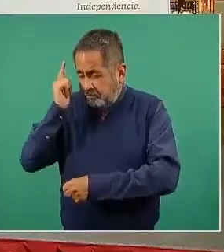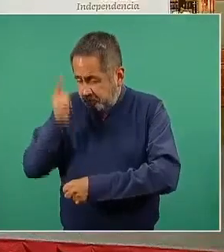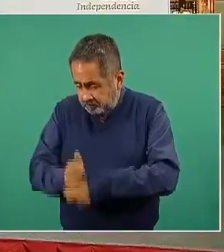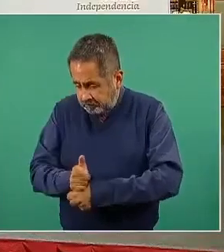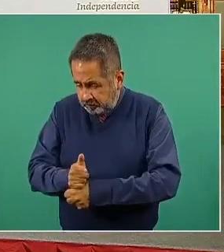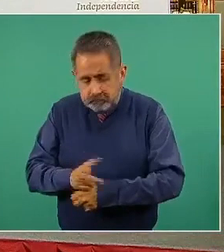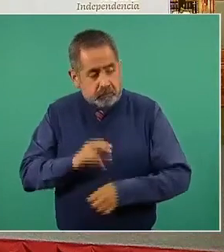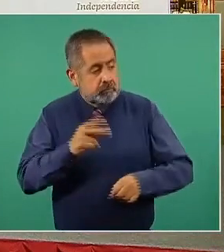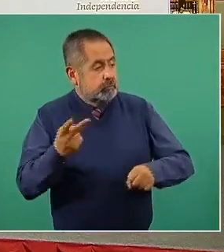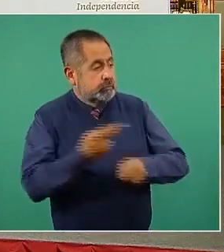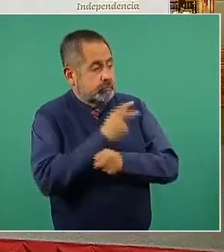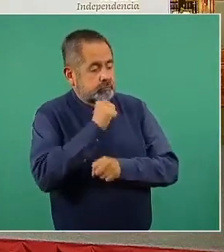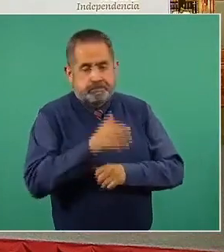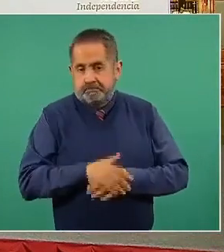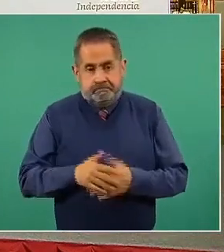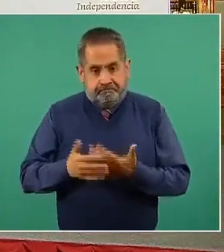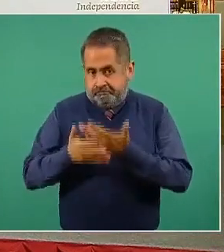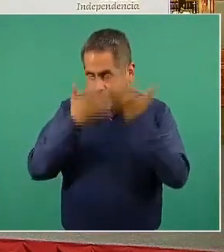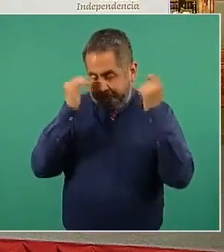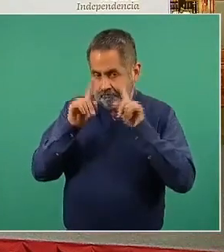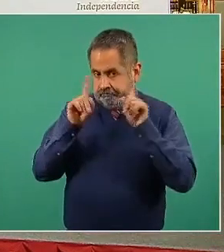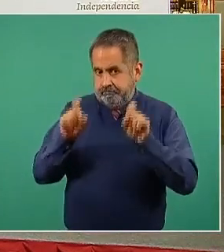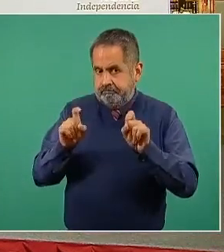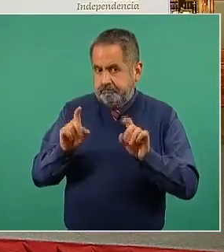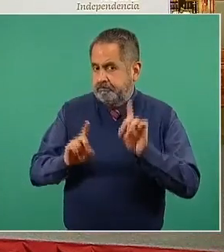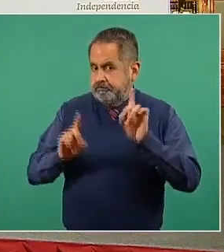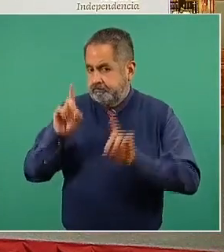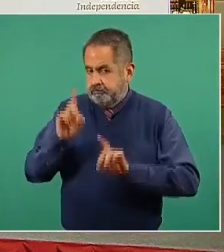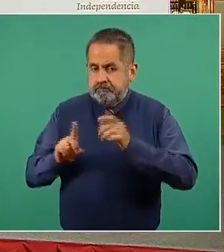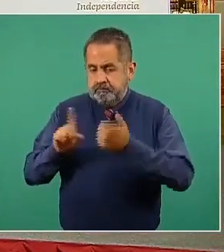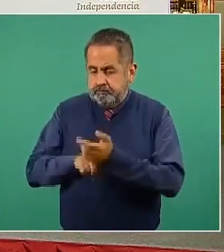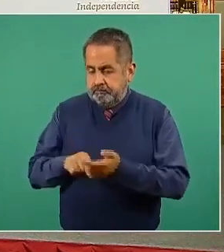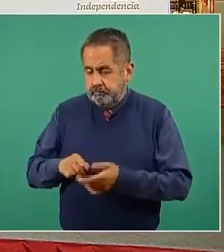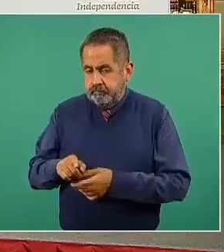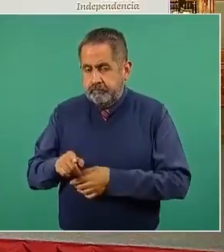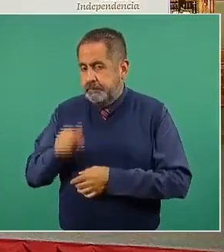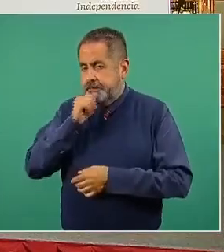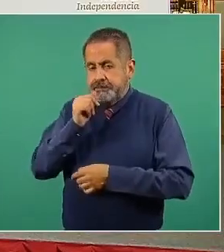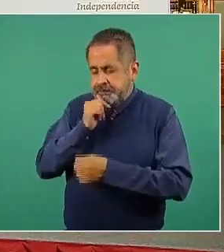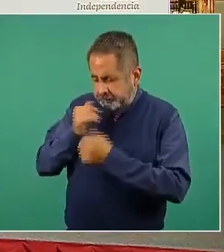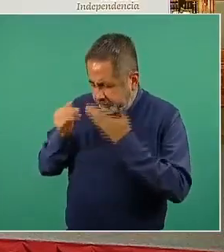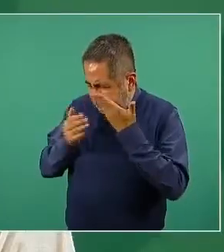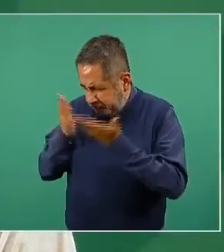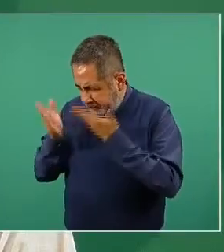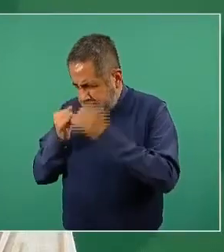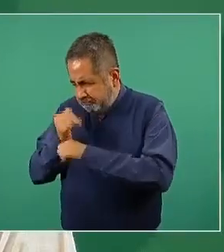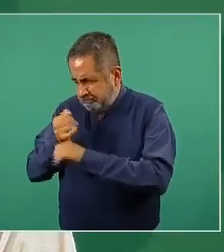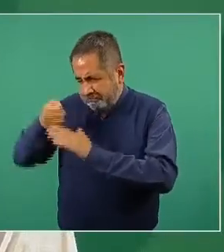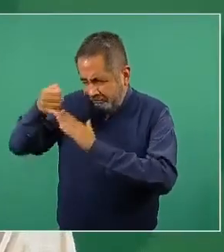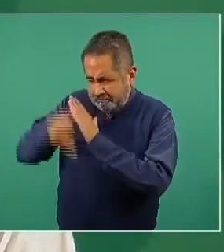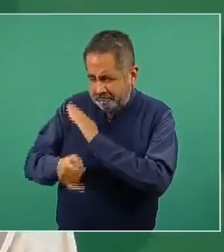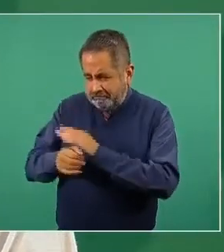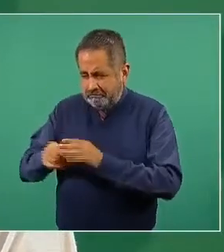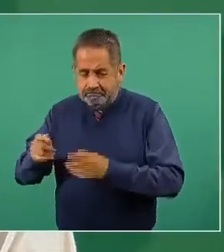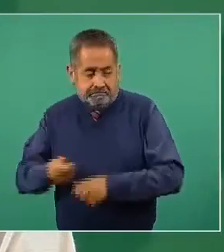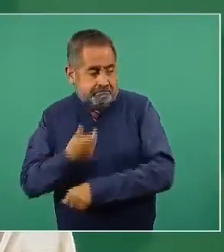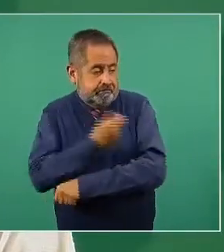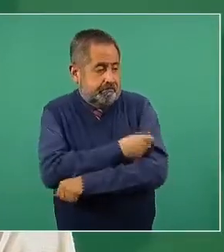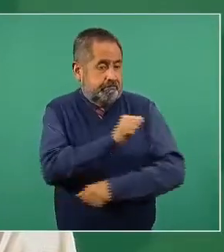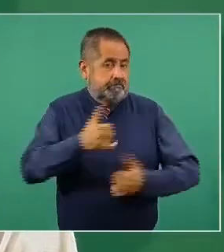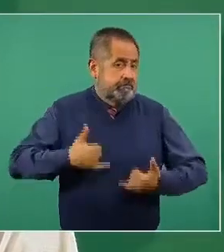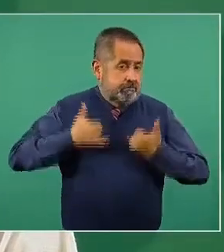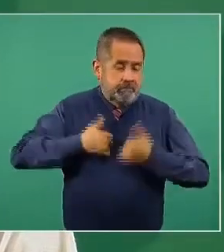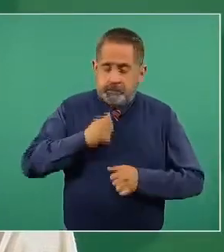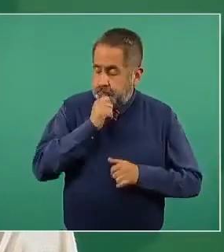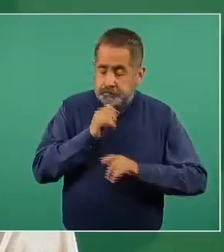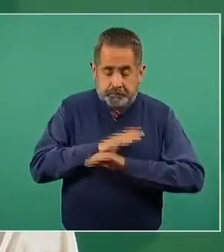el mundo sobre la seguridad y la eficacia de vacunación en personas adolescentes, independientemente de